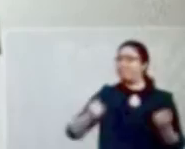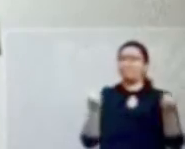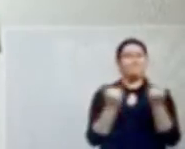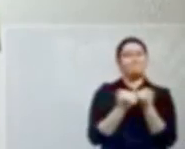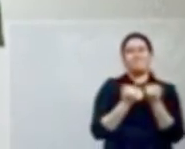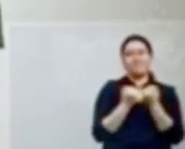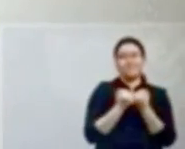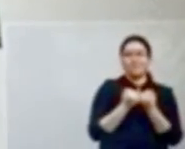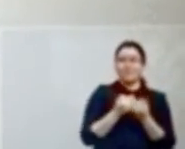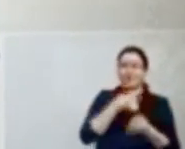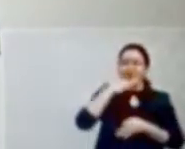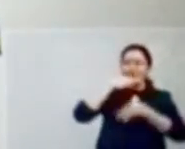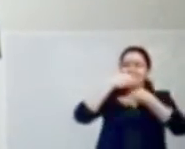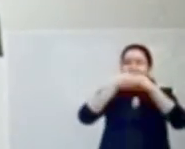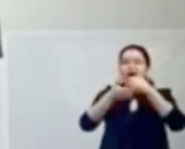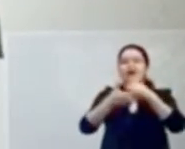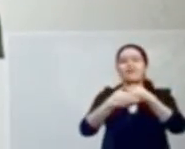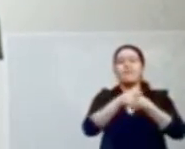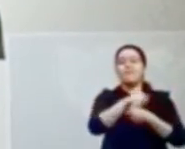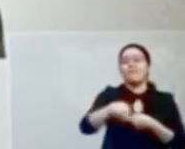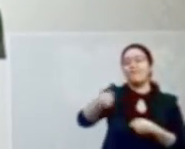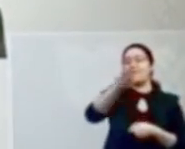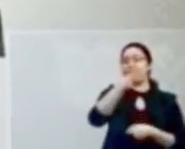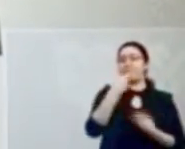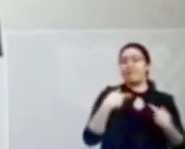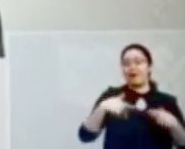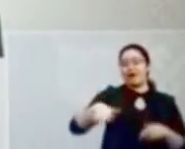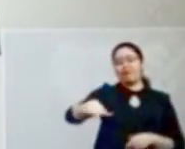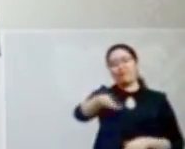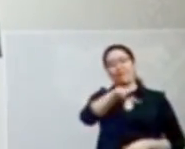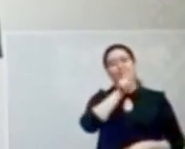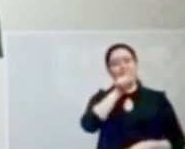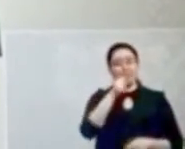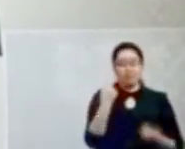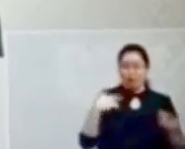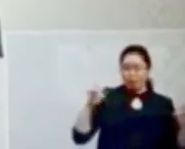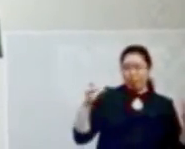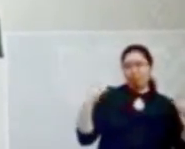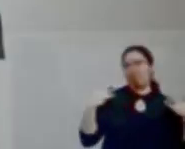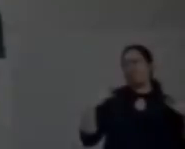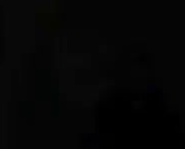un llamado que hacemos a la ciudadanía, que es no bajar la guardia y sigámonos protegiendo.